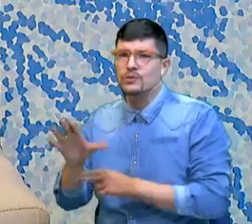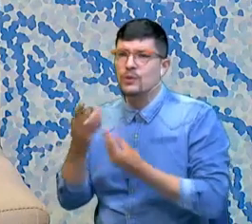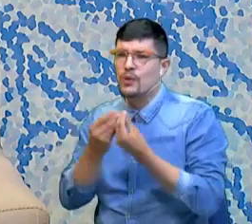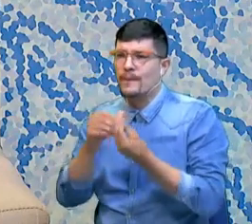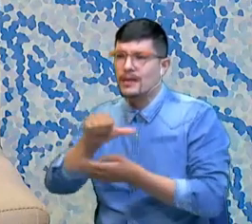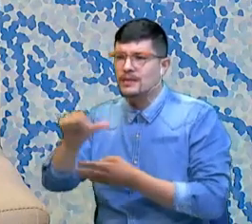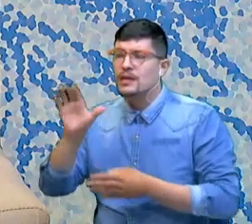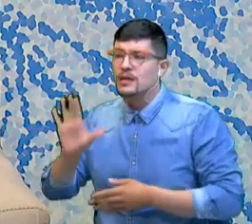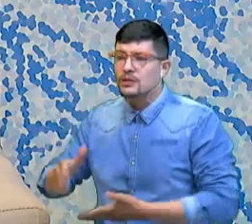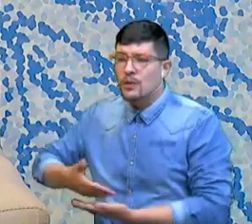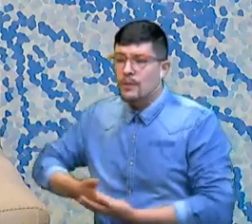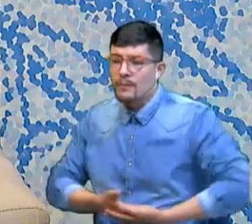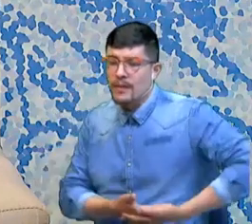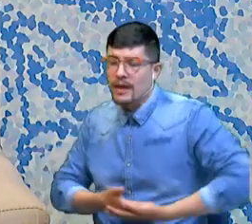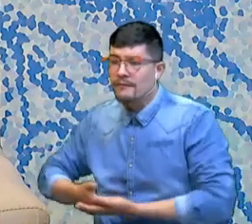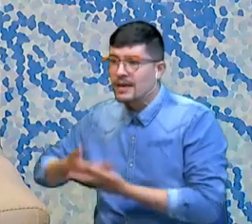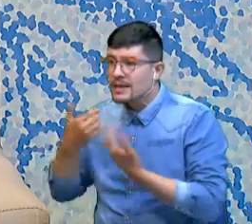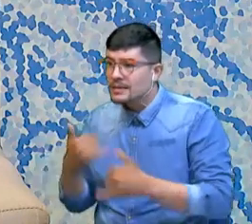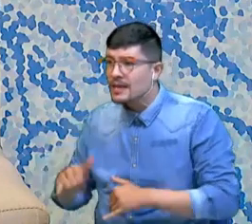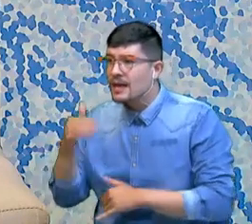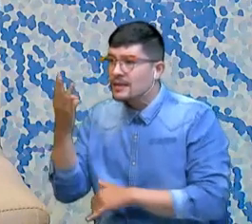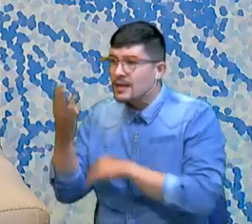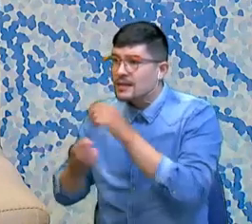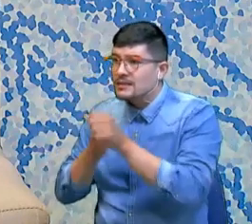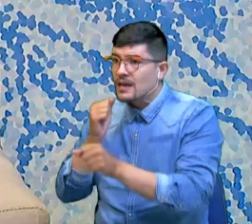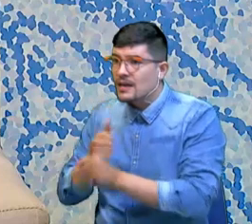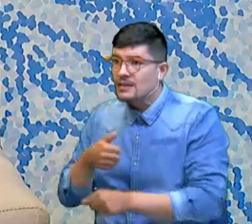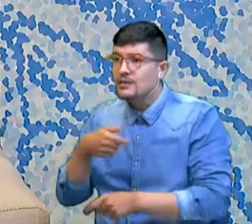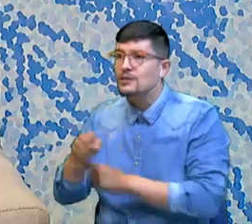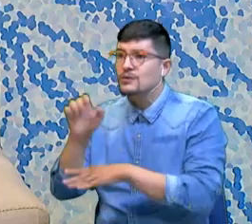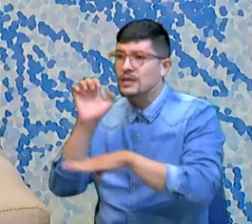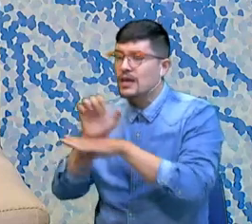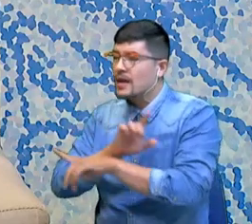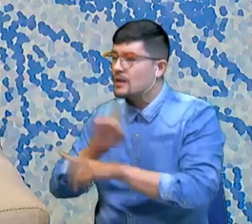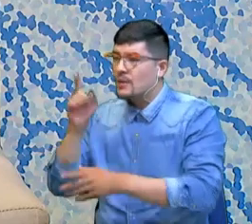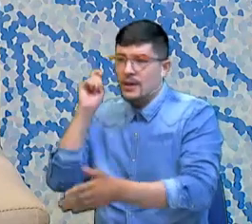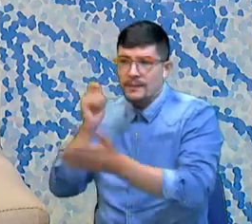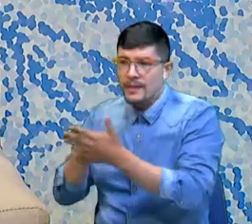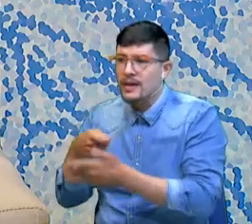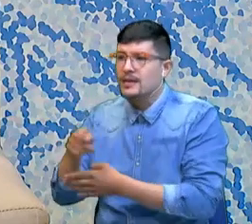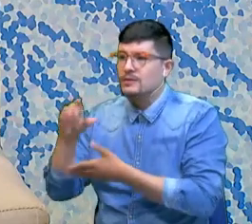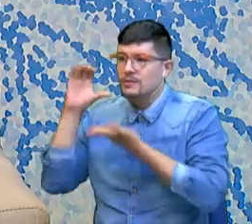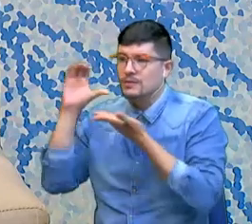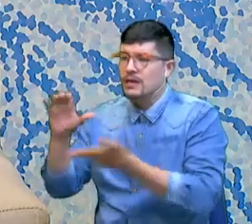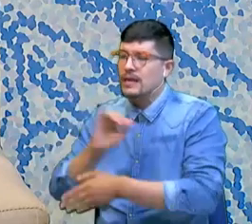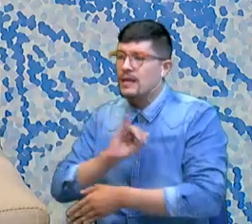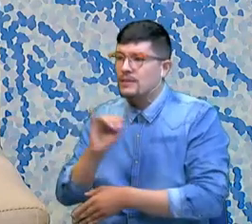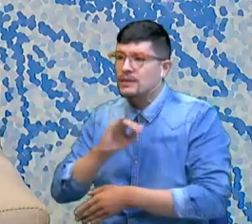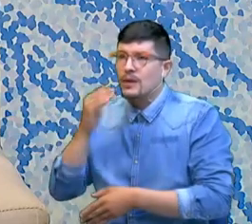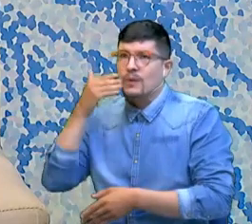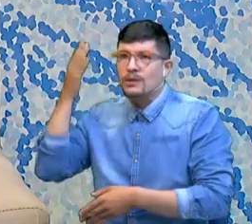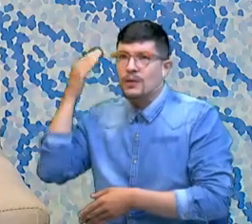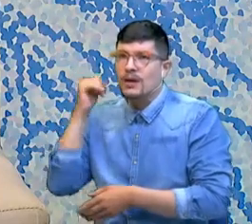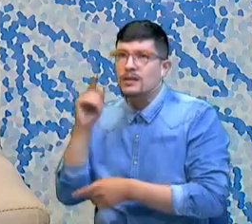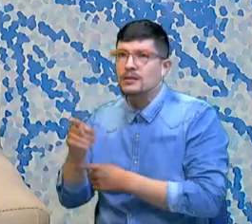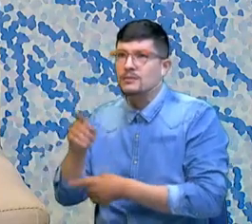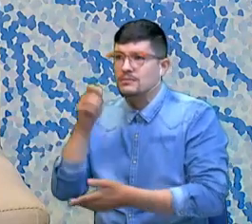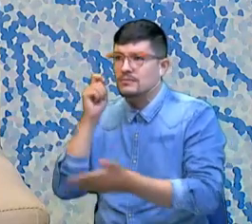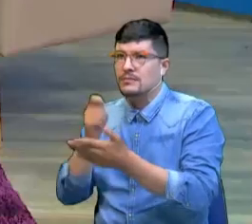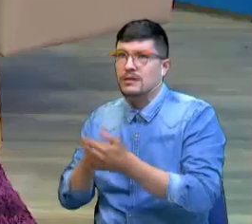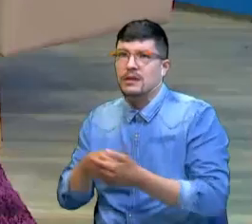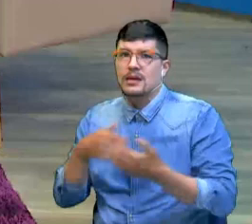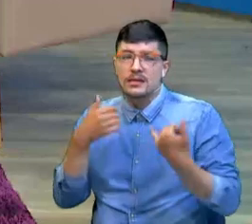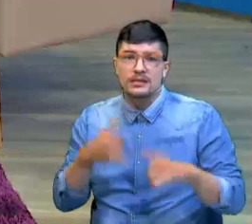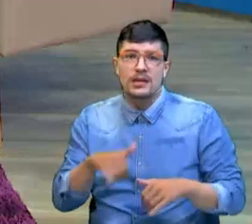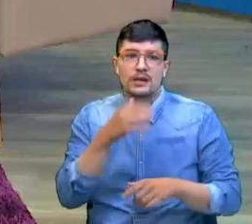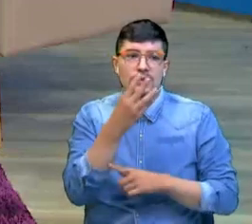que su bebé ya tiene 3 años, abogado, y no ha logrado que esta entidad le pague la incapacidad como bueno, si independiente. Llegó a los 3 años